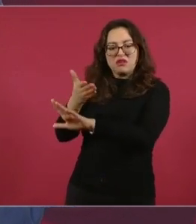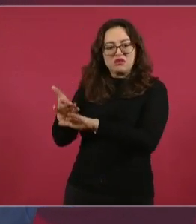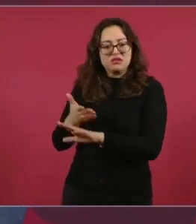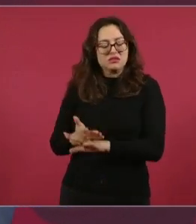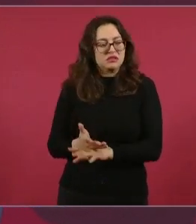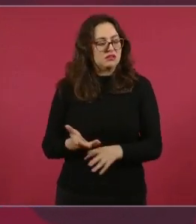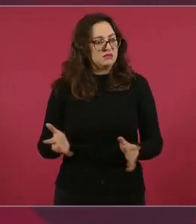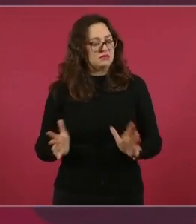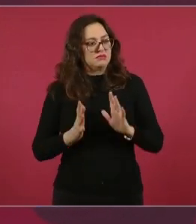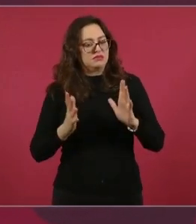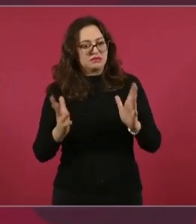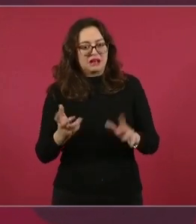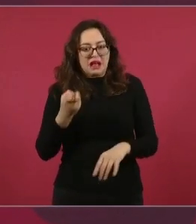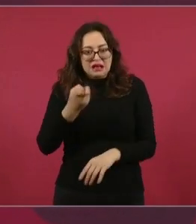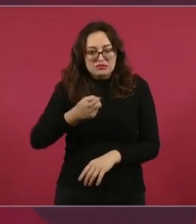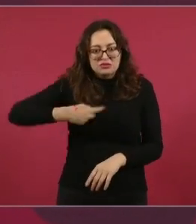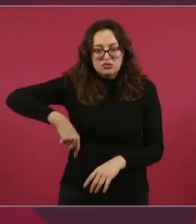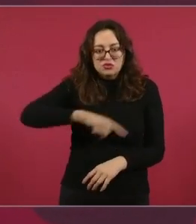siempre